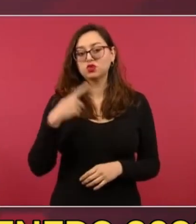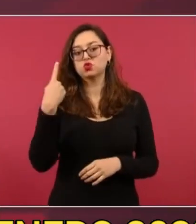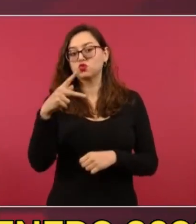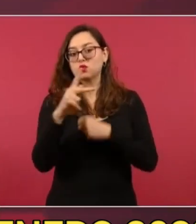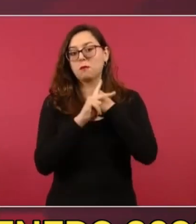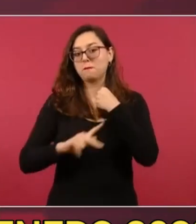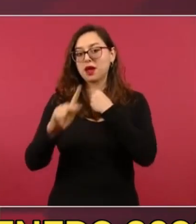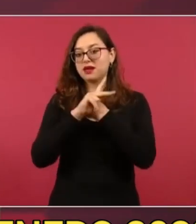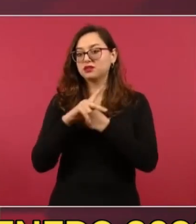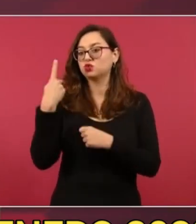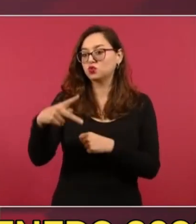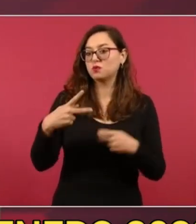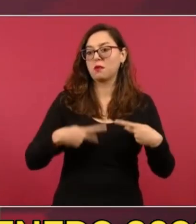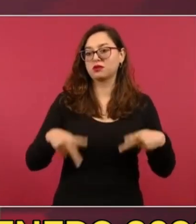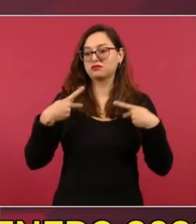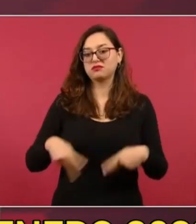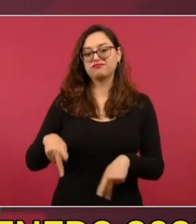a los pueblos.